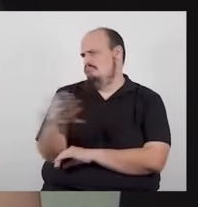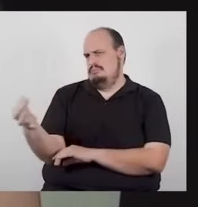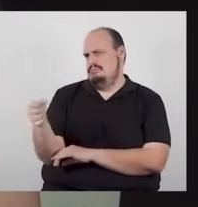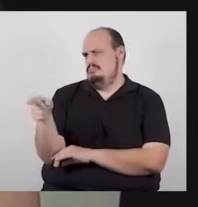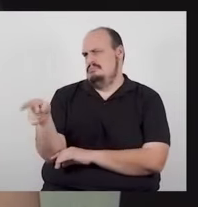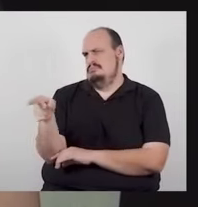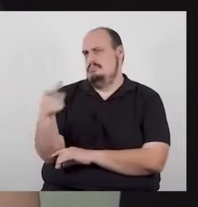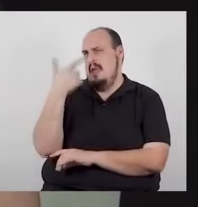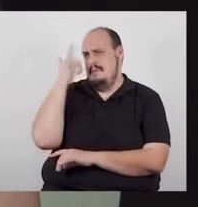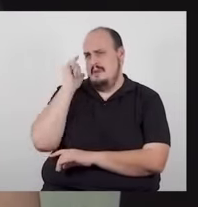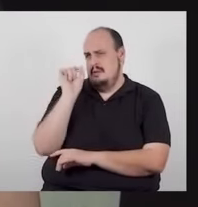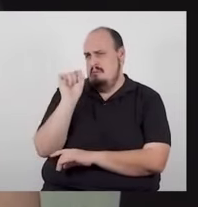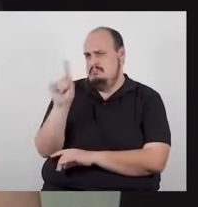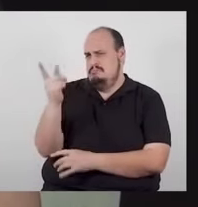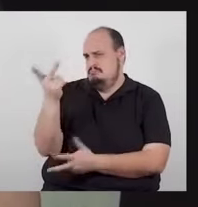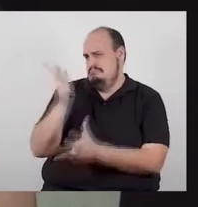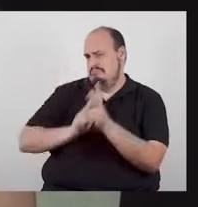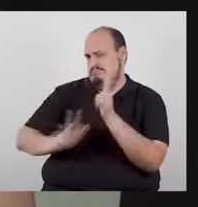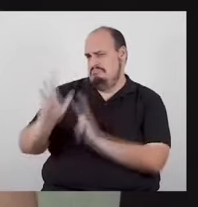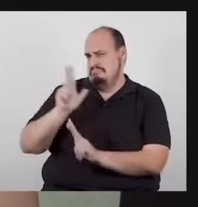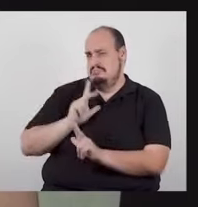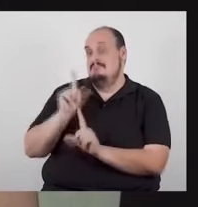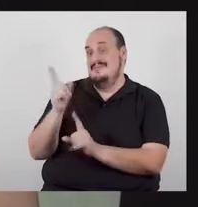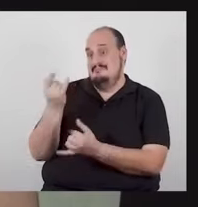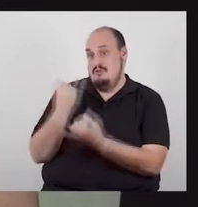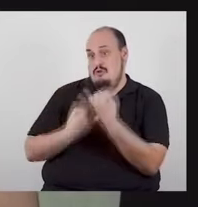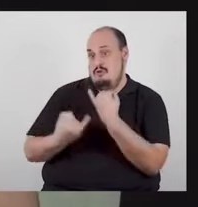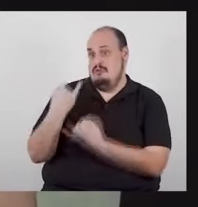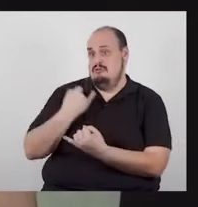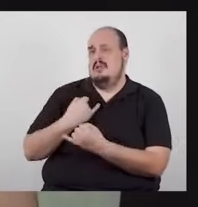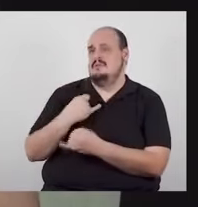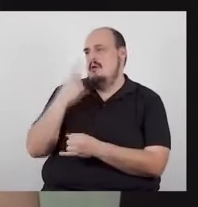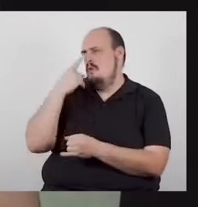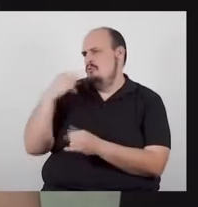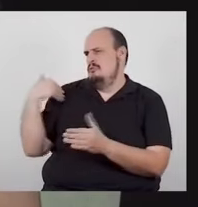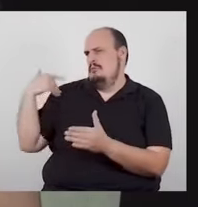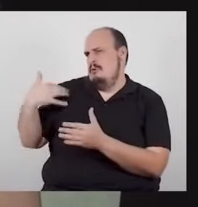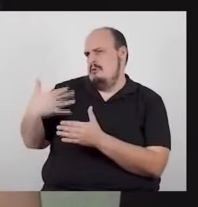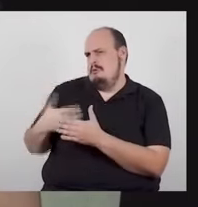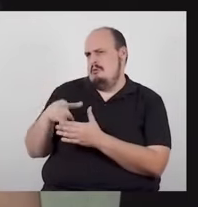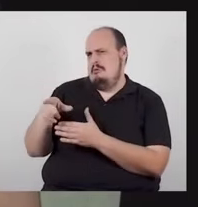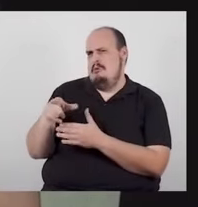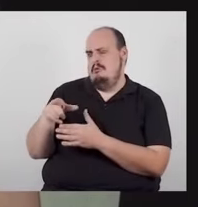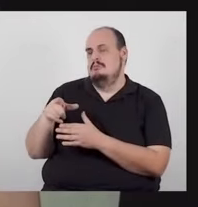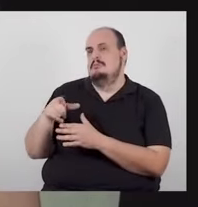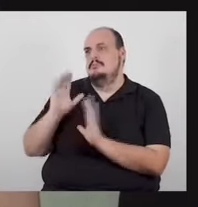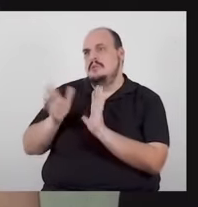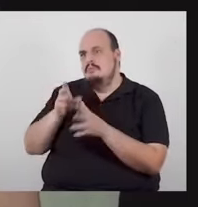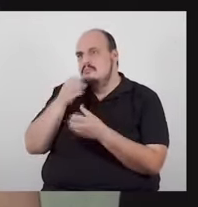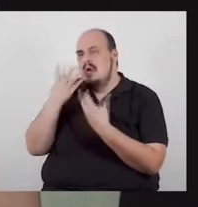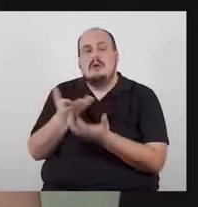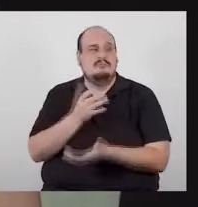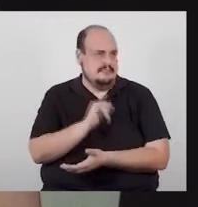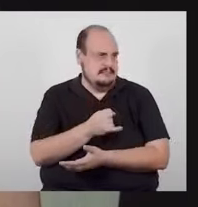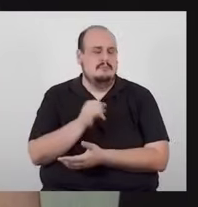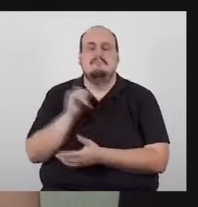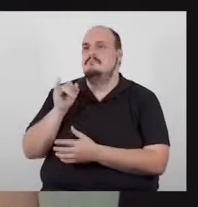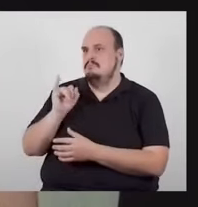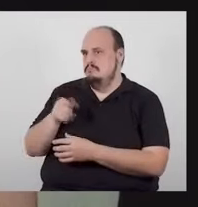tu experiencia, por lo que me contaste, es la última instancia de tu recuperación, y me parece que